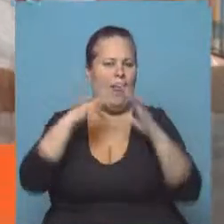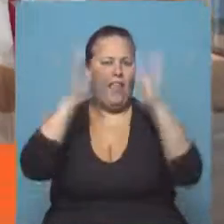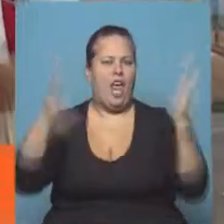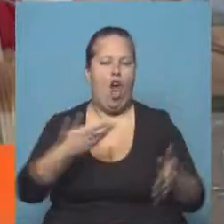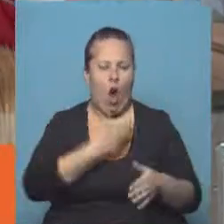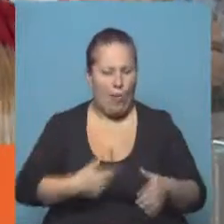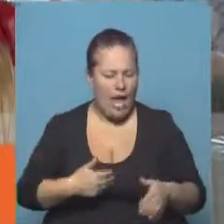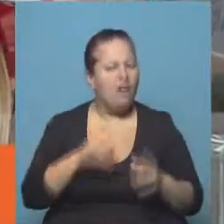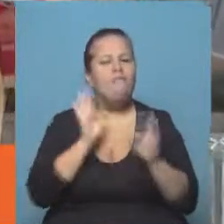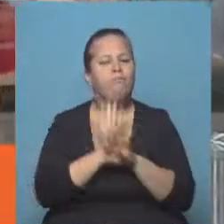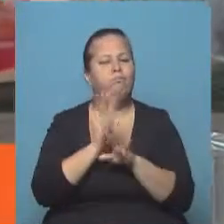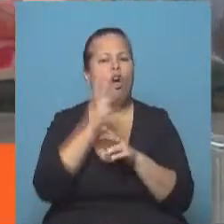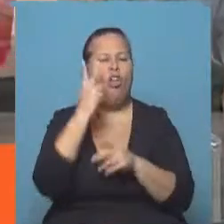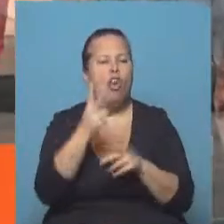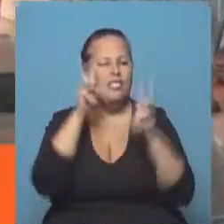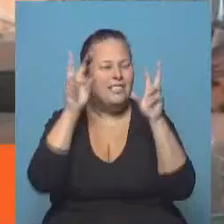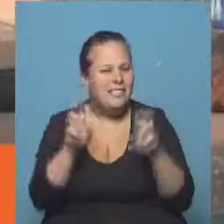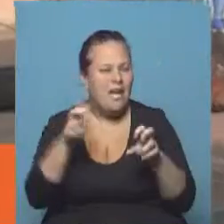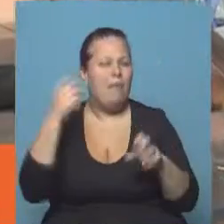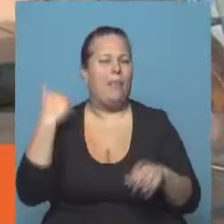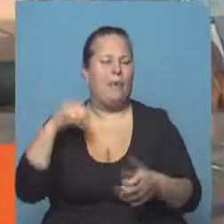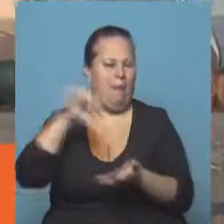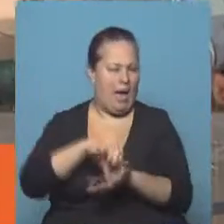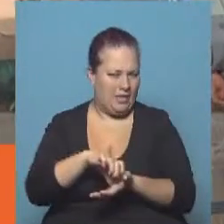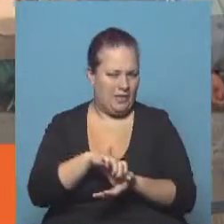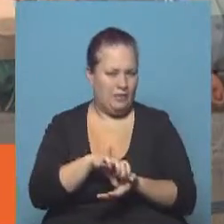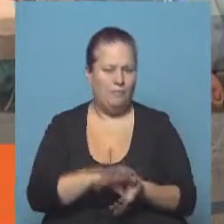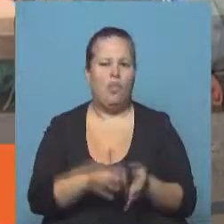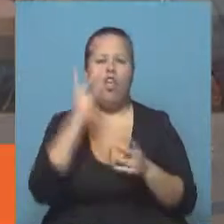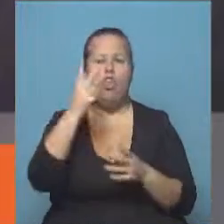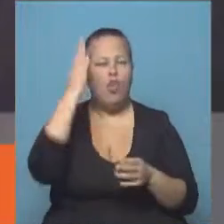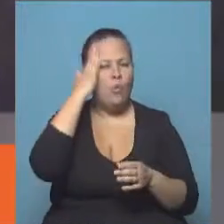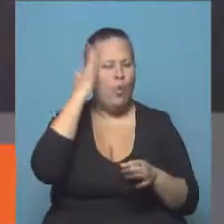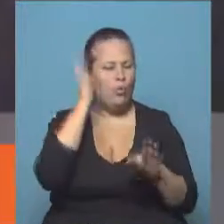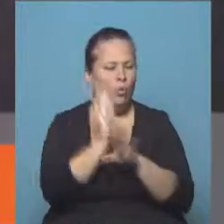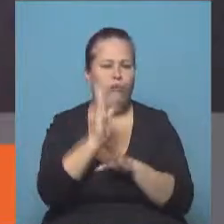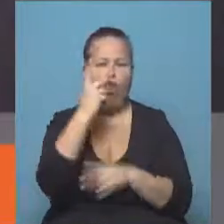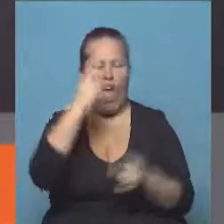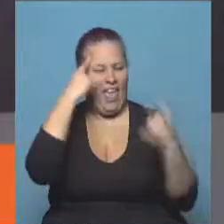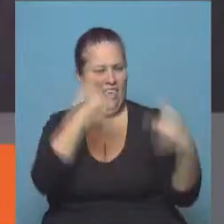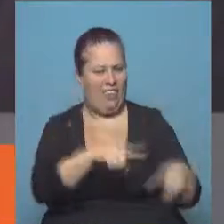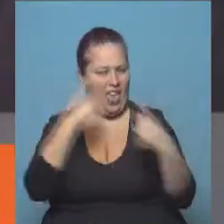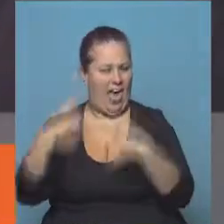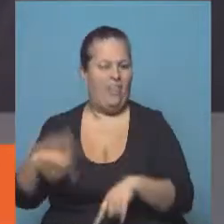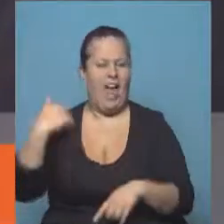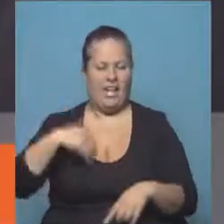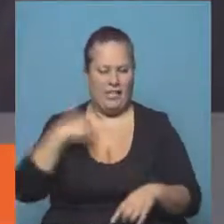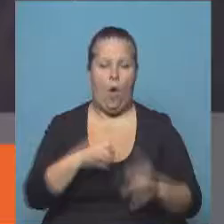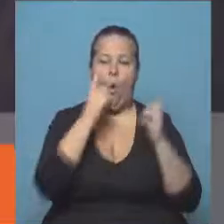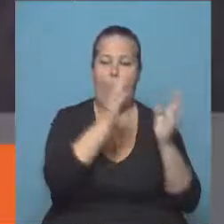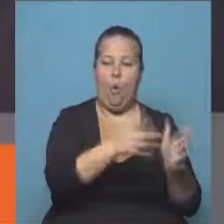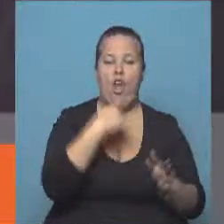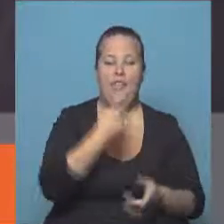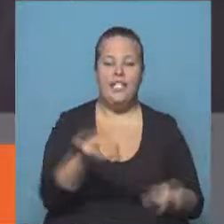institucional, se traduce en dos conceptos de país, en dos culturas, en dos ideas acerca del país. Uno dice